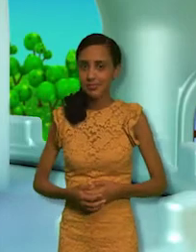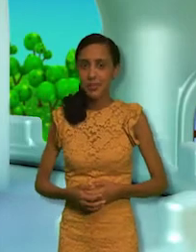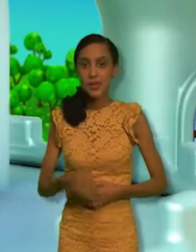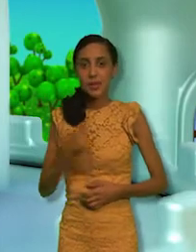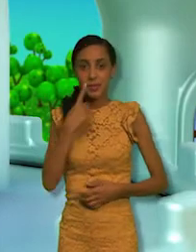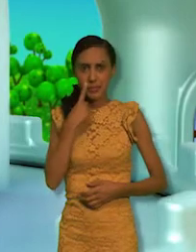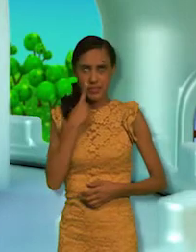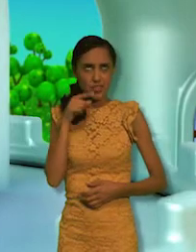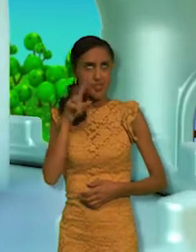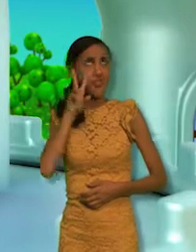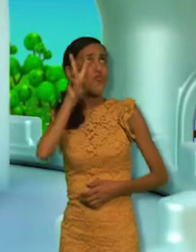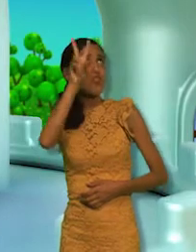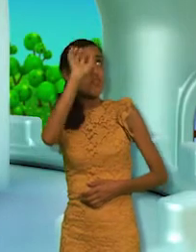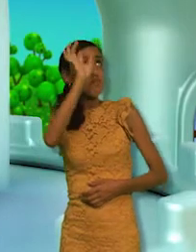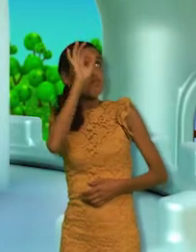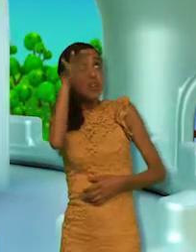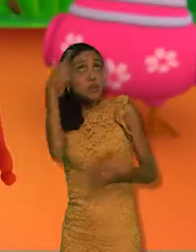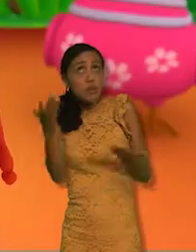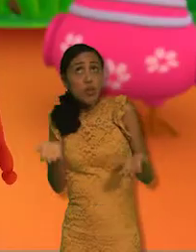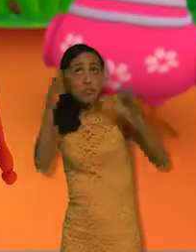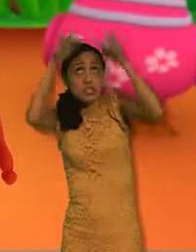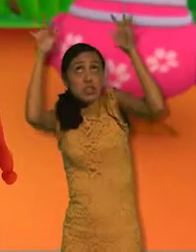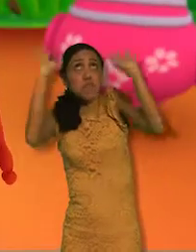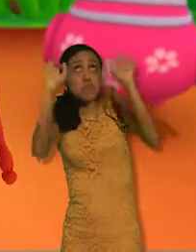¿Me pueden lo que pasó?